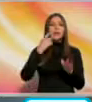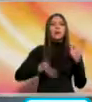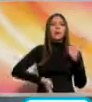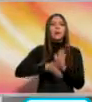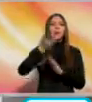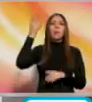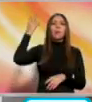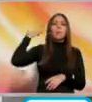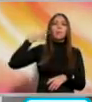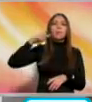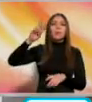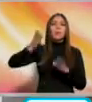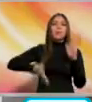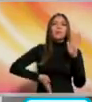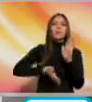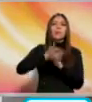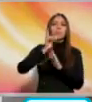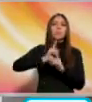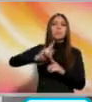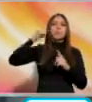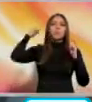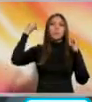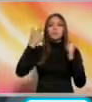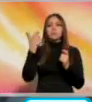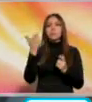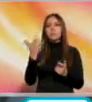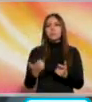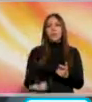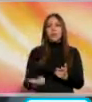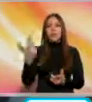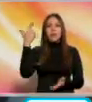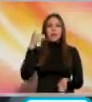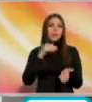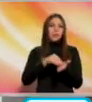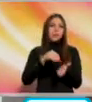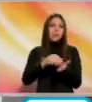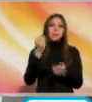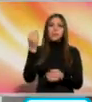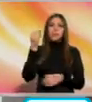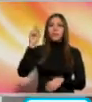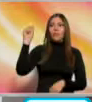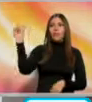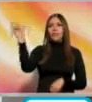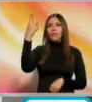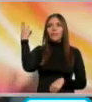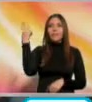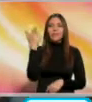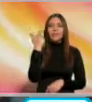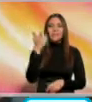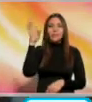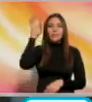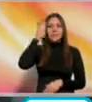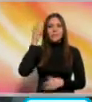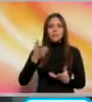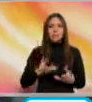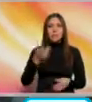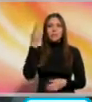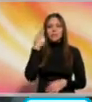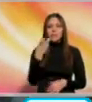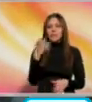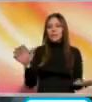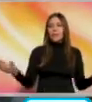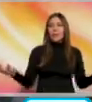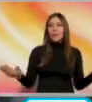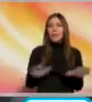Claro, dice. claro. Que están costando no sé cuántos Yo millones. ya estoy vamos? ahorrando. O miles de dólares, pero Chinito. creo que es un gran paso para